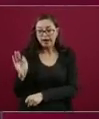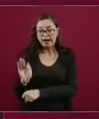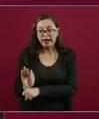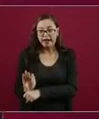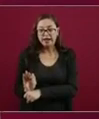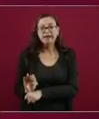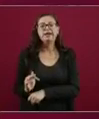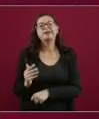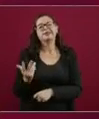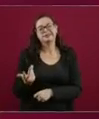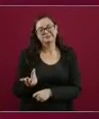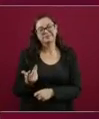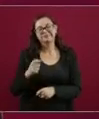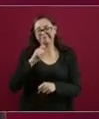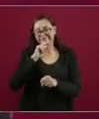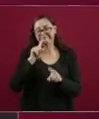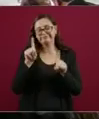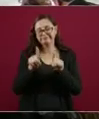dónde